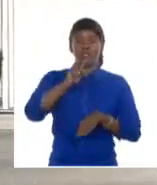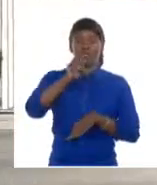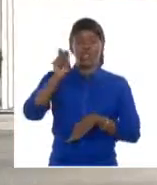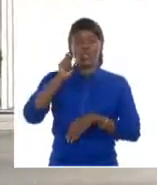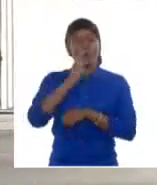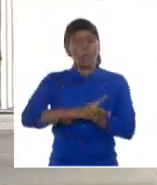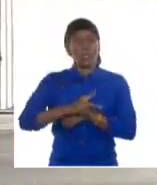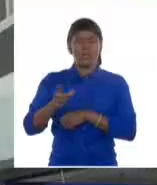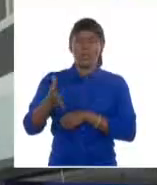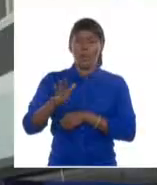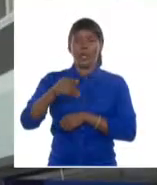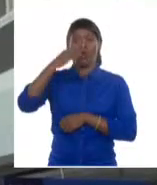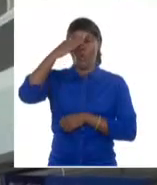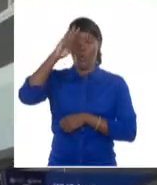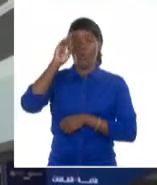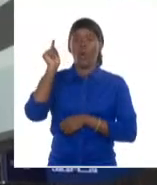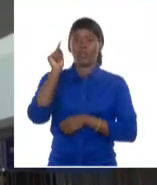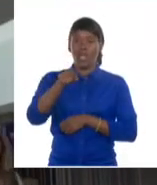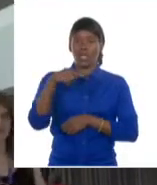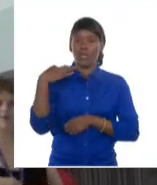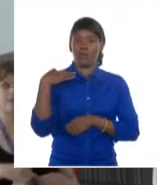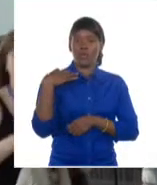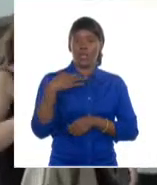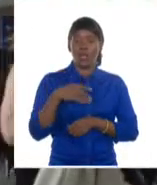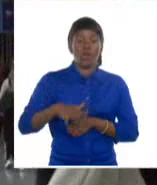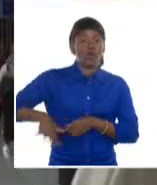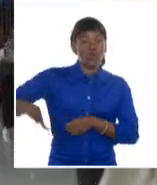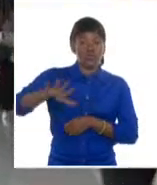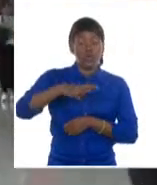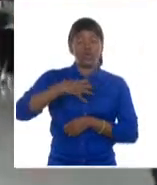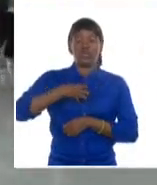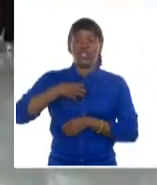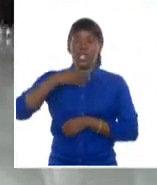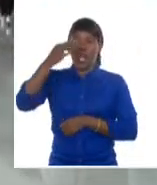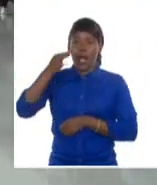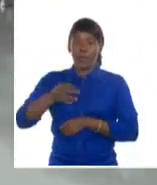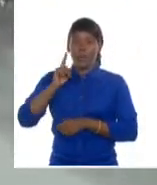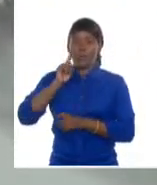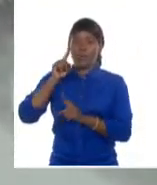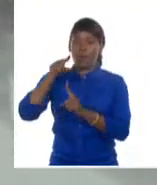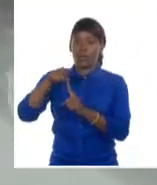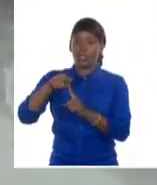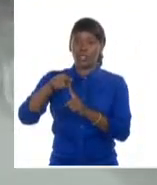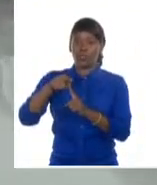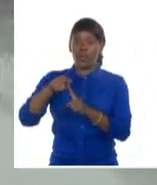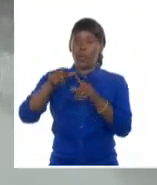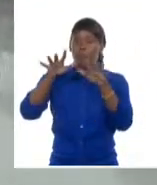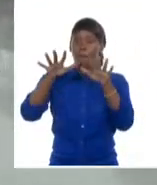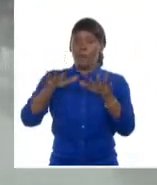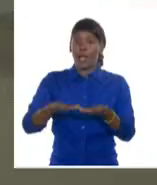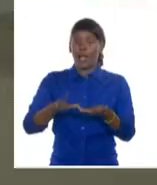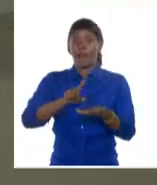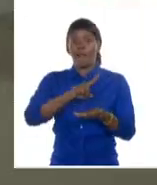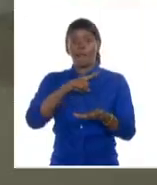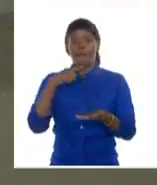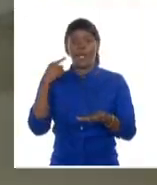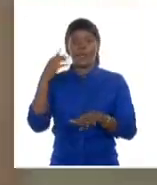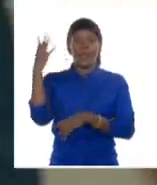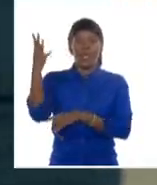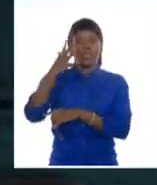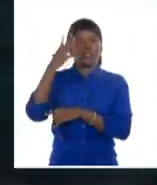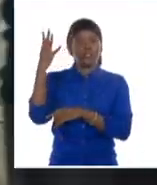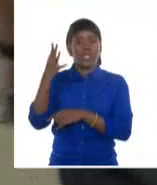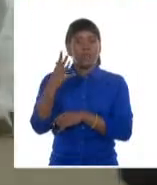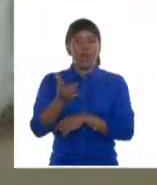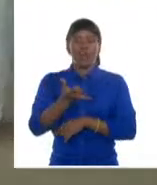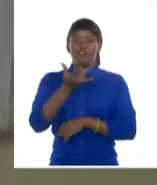que se encuentra Cuba. Todos unidos por un mismo objetivo, frenar el cada vez más marcado deterioro del medio ambiente como consecuencia